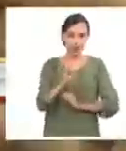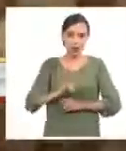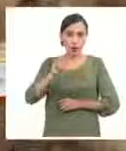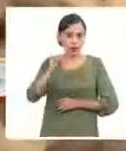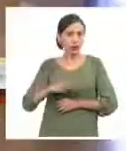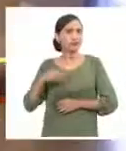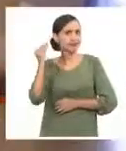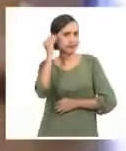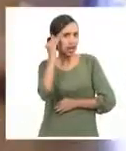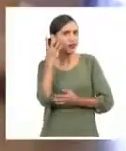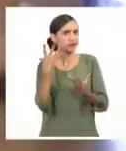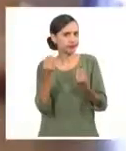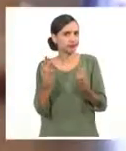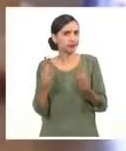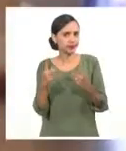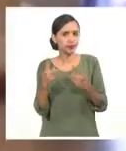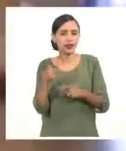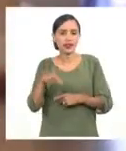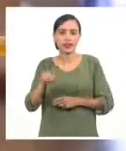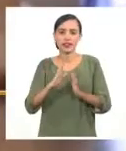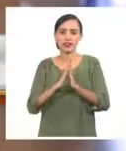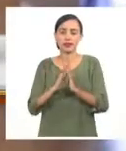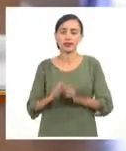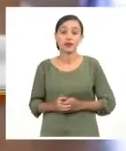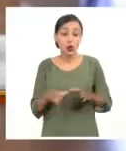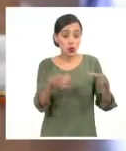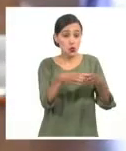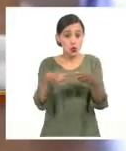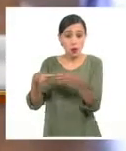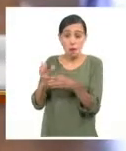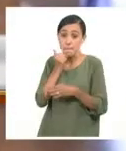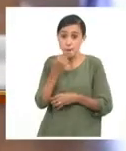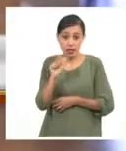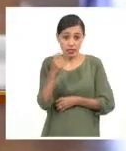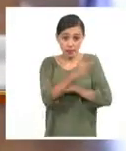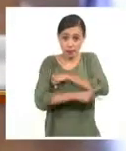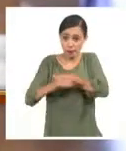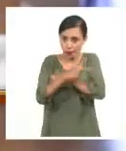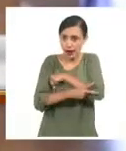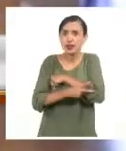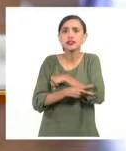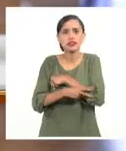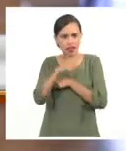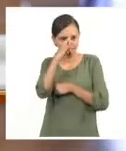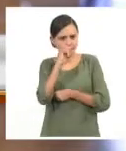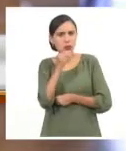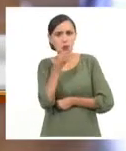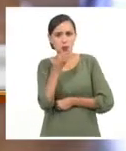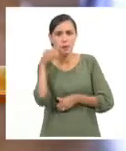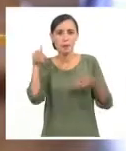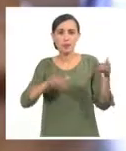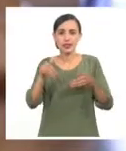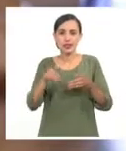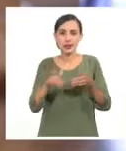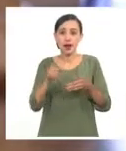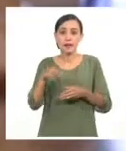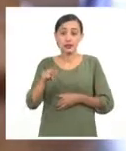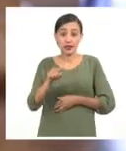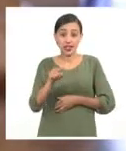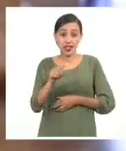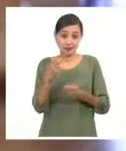intelectuales. Delegaciones de más de 10 países han confirmado participación a la Fiesta del Fuego. La